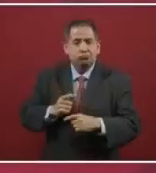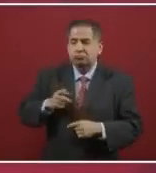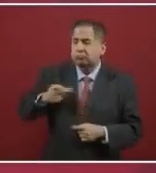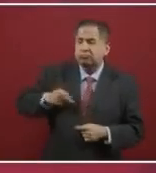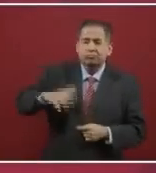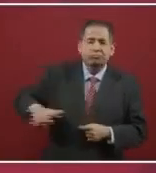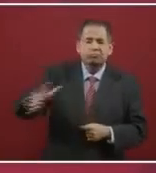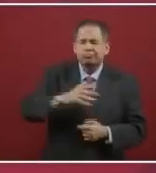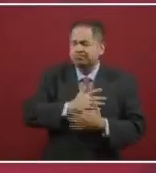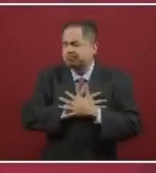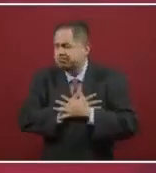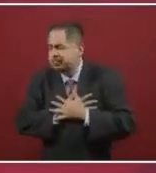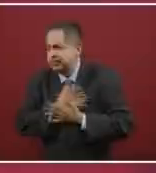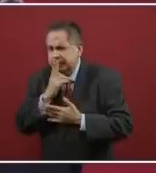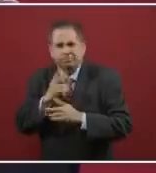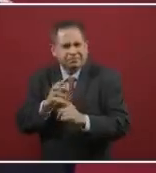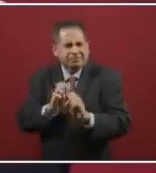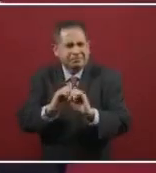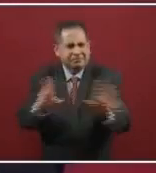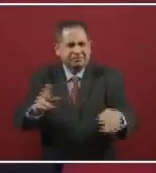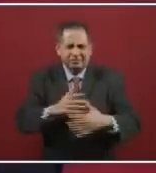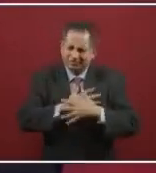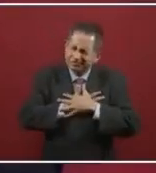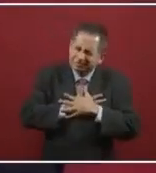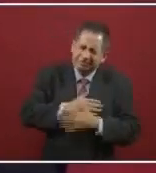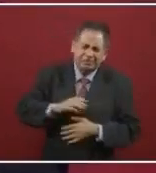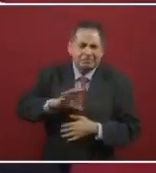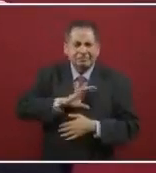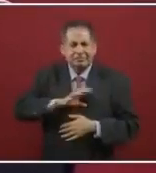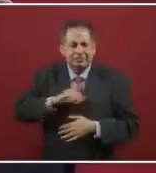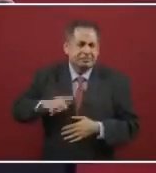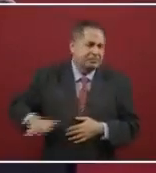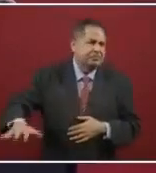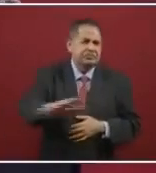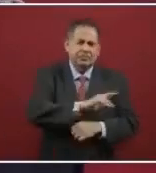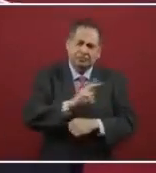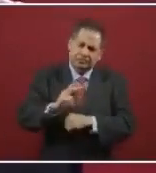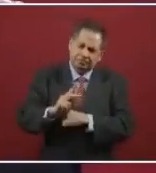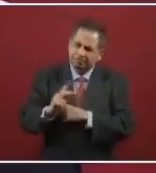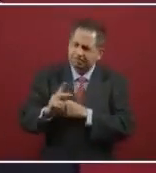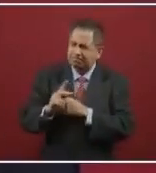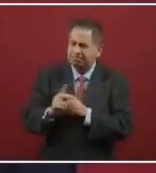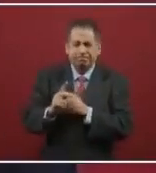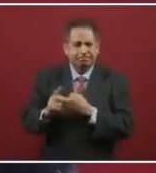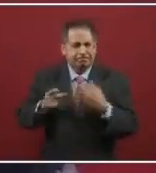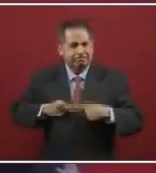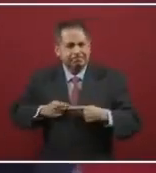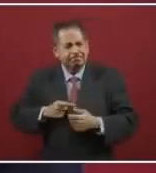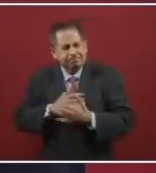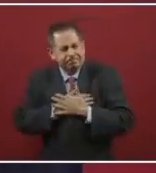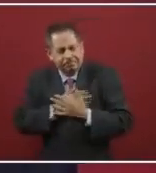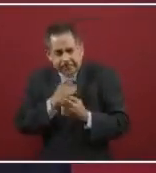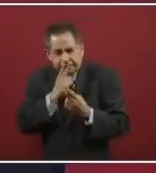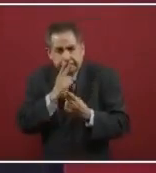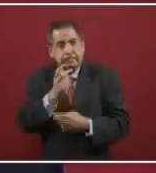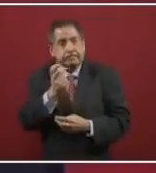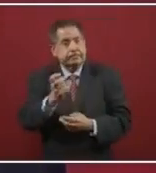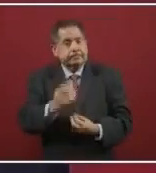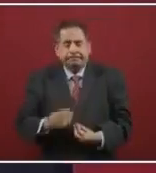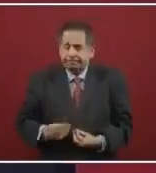pueblo, un profundo amor al pueblo. Eso es lo que me